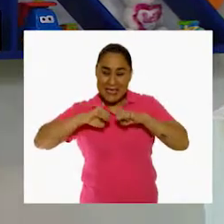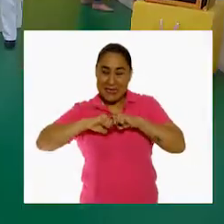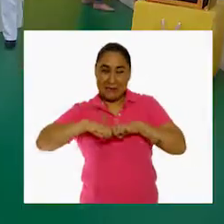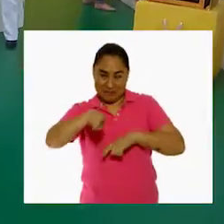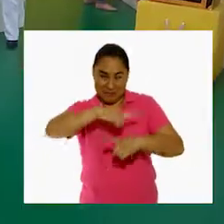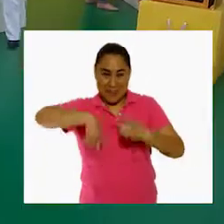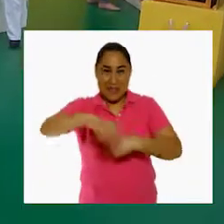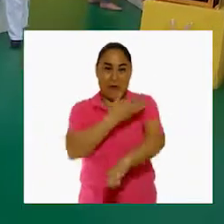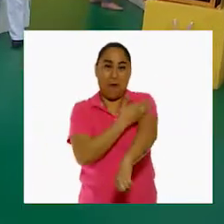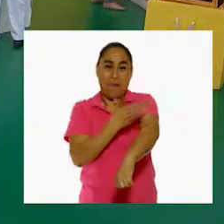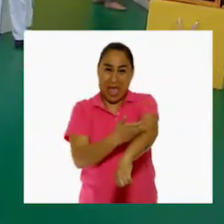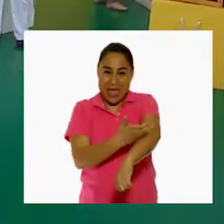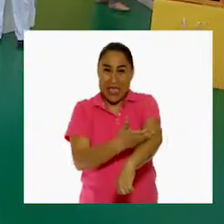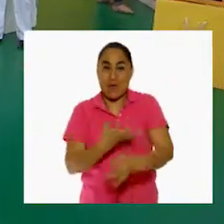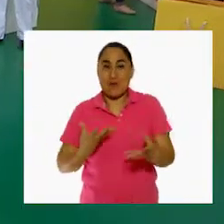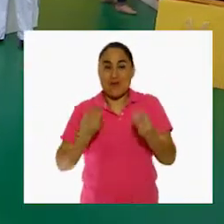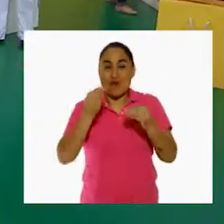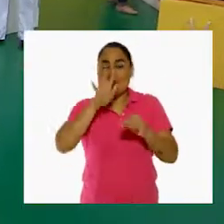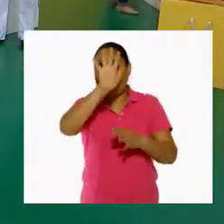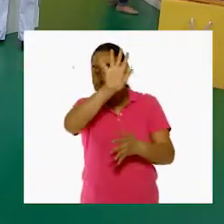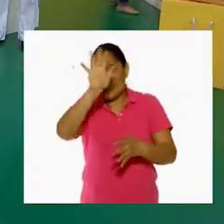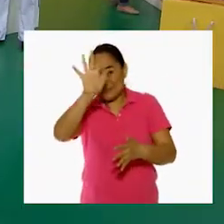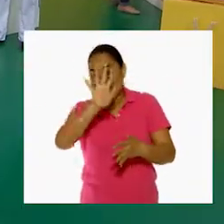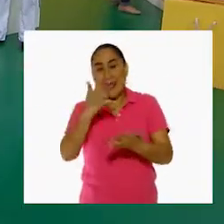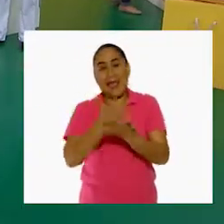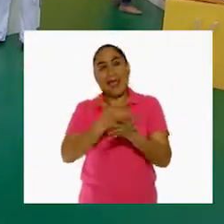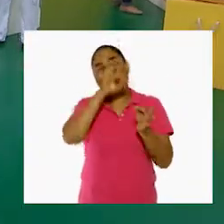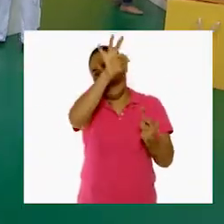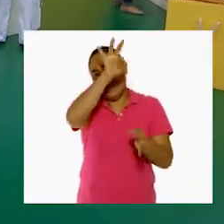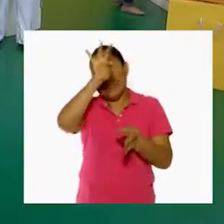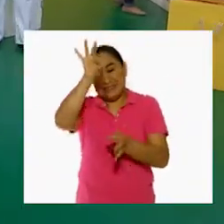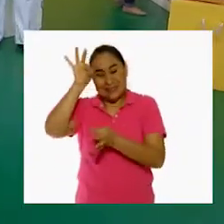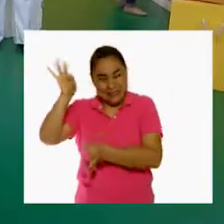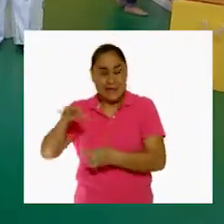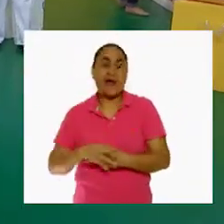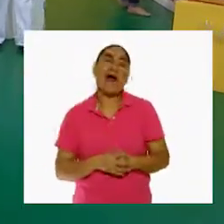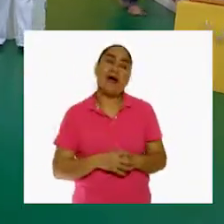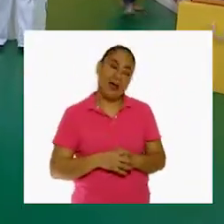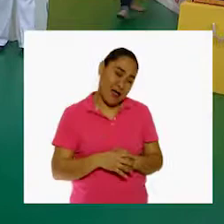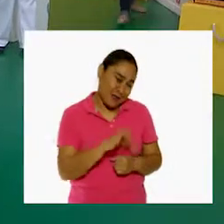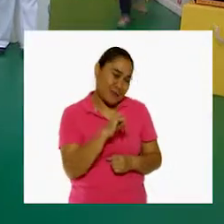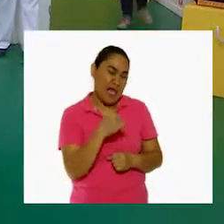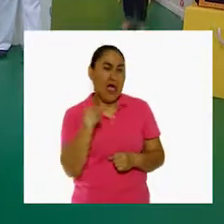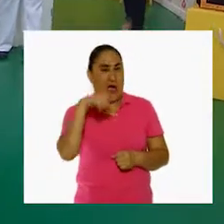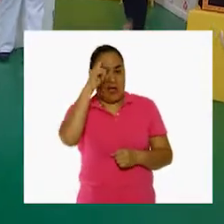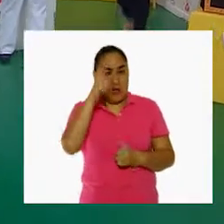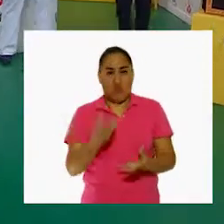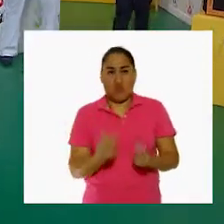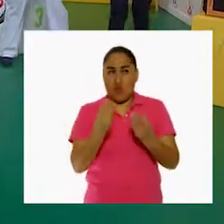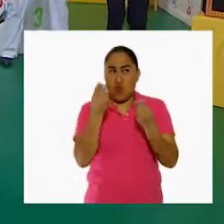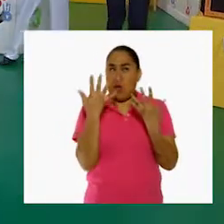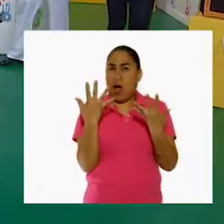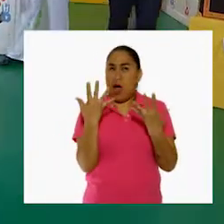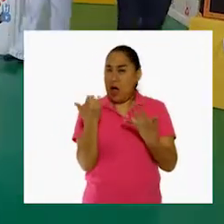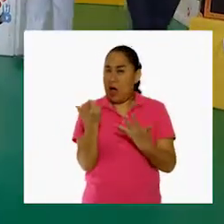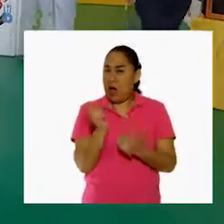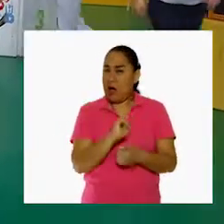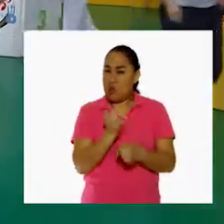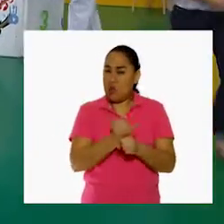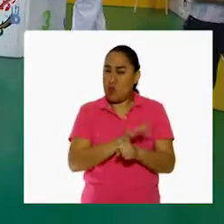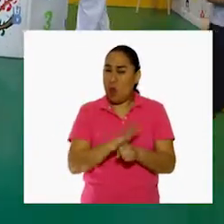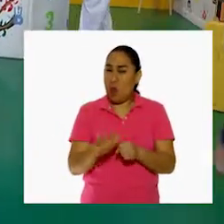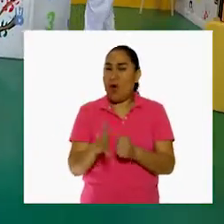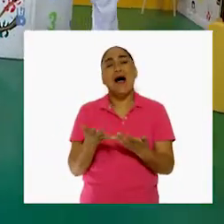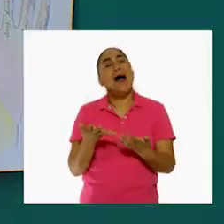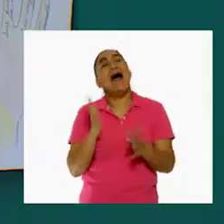otros compañeros. Con razón. Para que no entre mucha gente. Que la maestra no tenía tantas manos. ¿No te imaginas? No podría ser